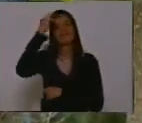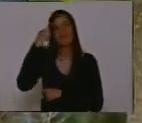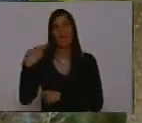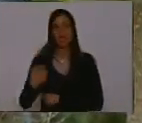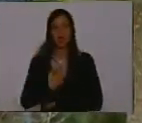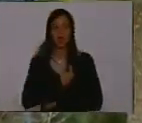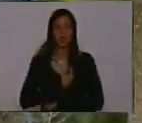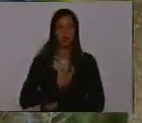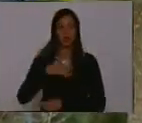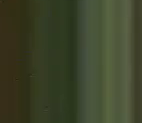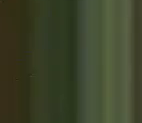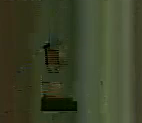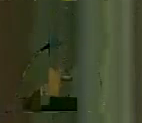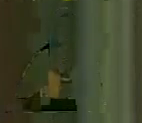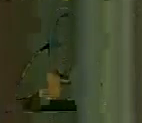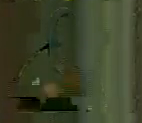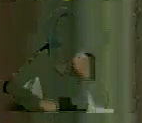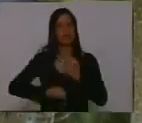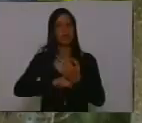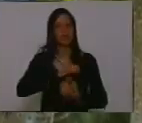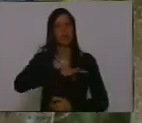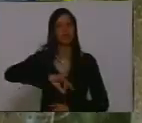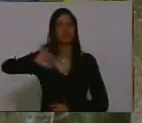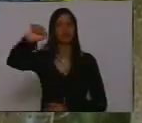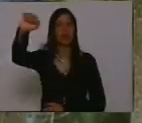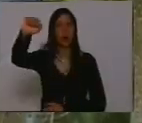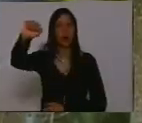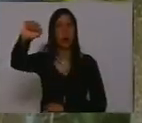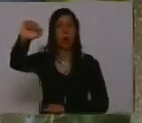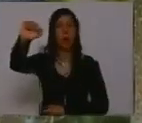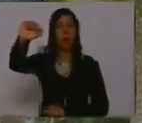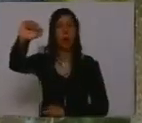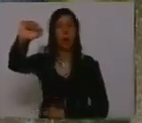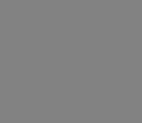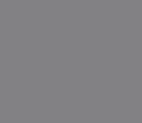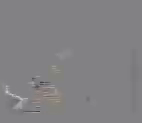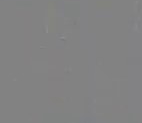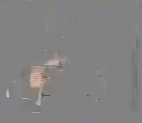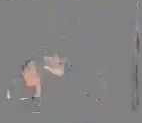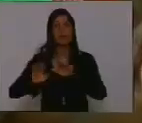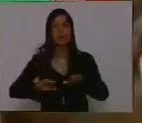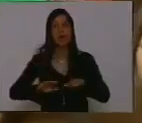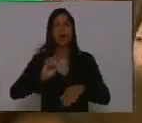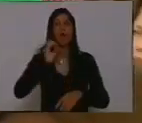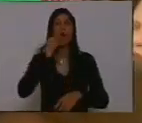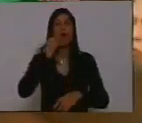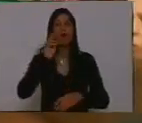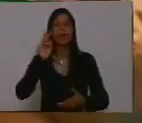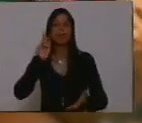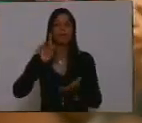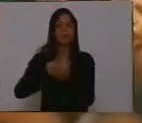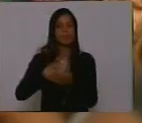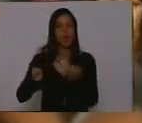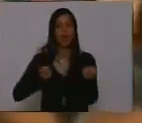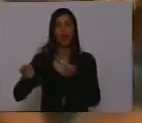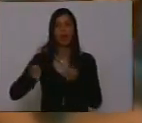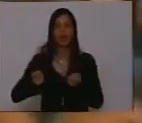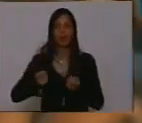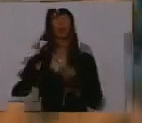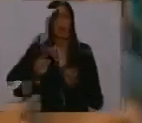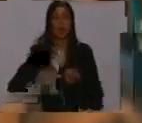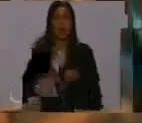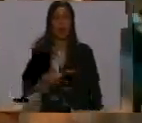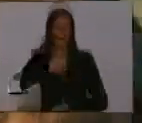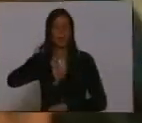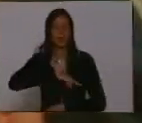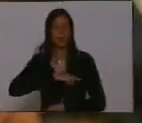Nosotros votamos por la construcción del socialismo, pero también votamos por el empoderamiento de la juventud. Hoy estamos los jóvenes de